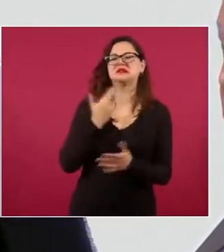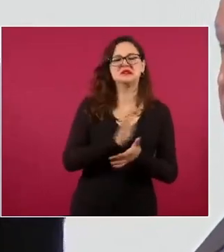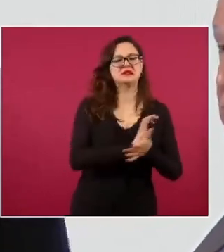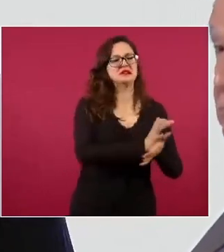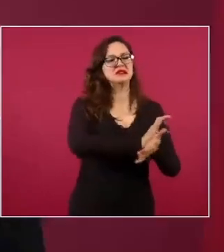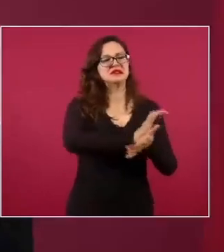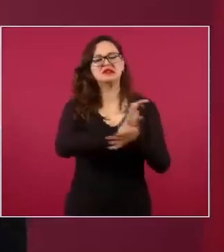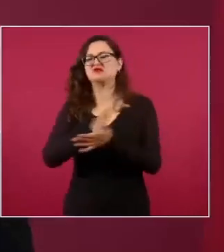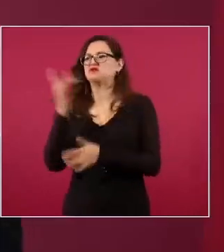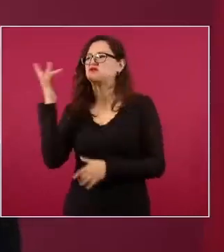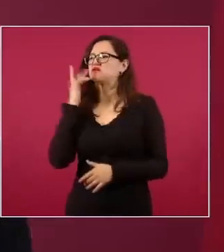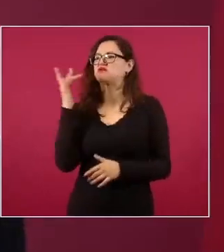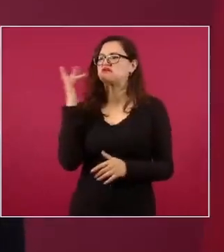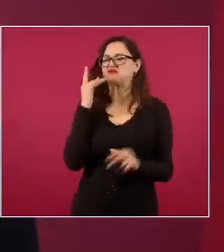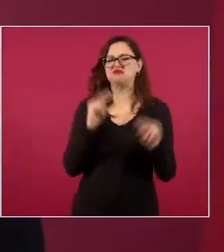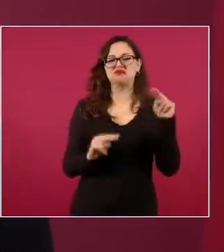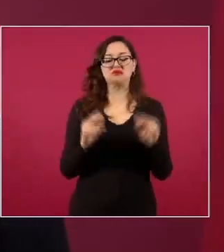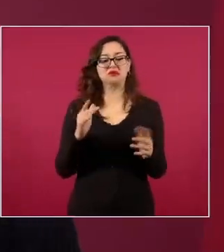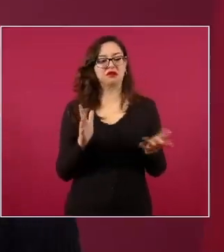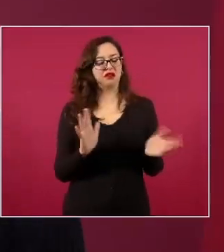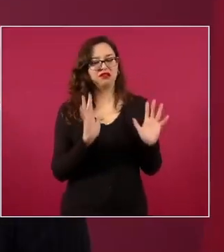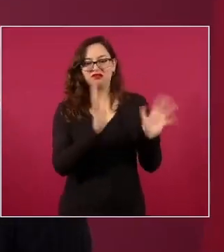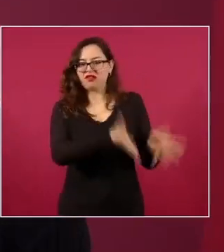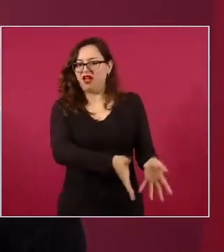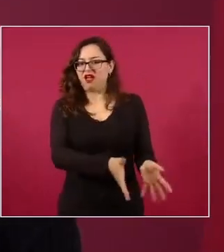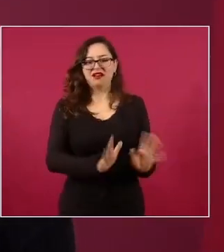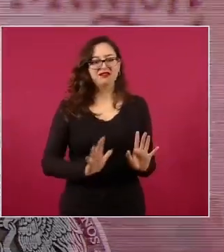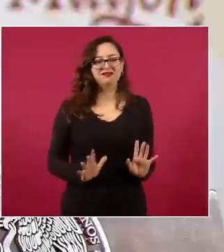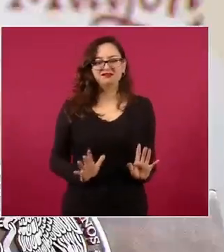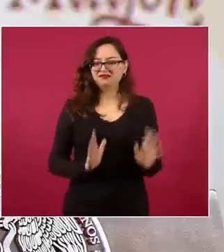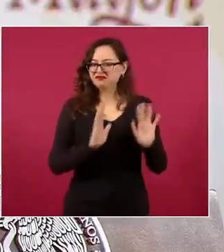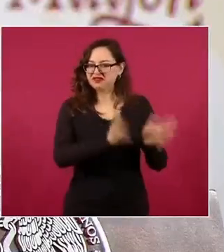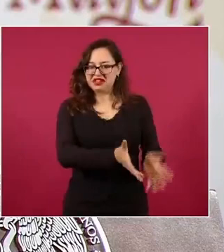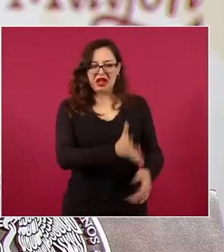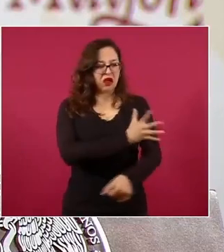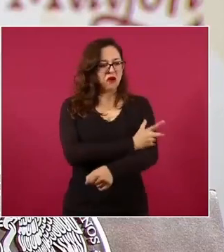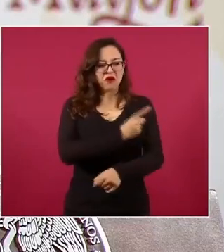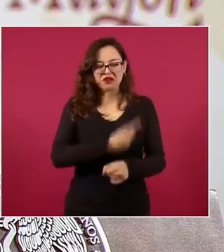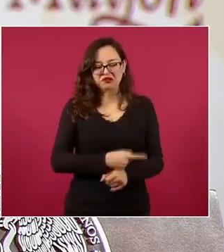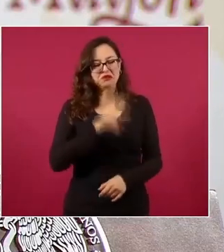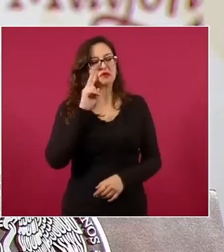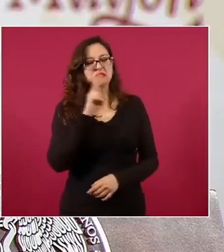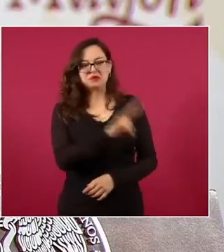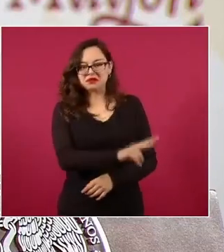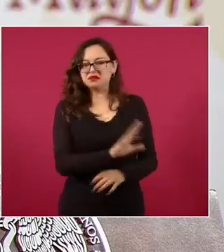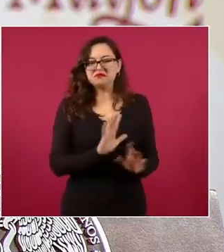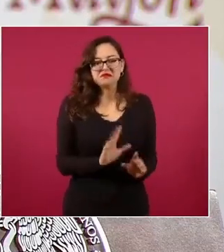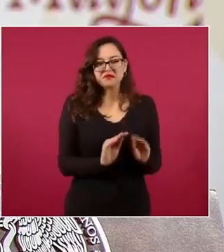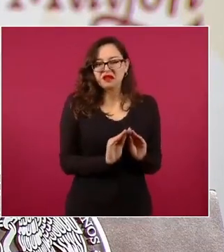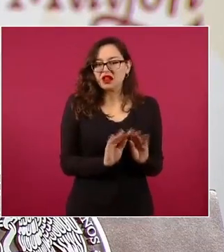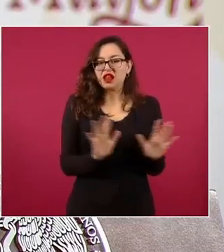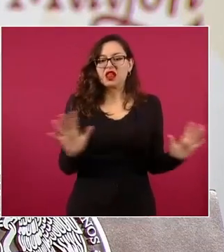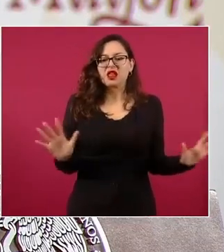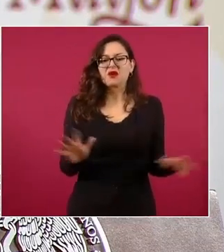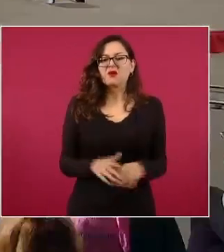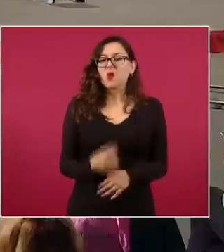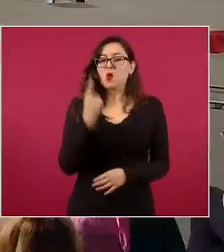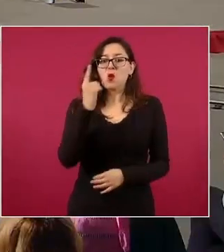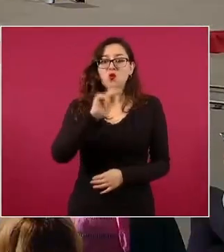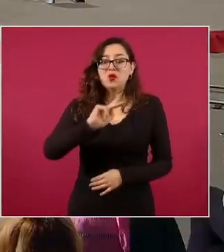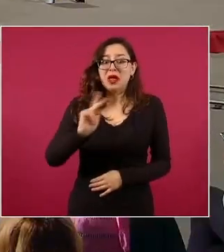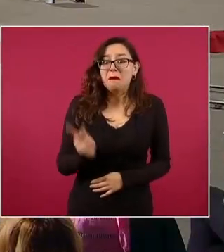oposición se mostró de cuerpo entero. Una pregunta sencilla puede desatar una tormenta